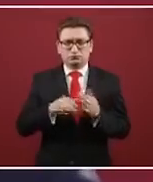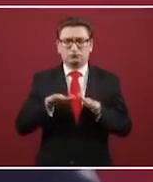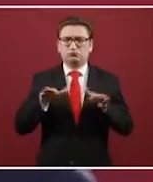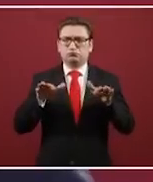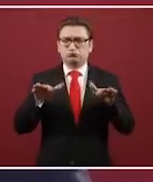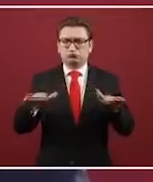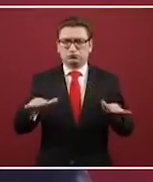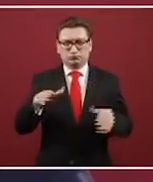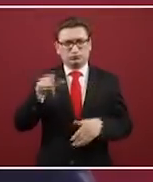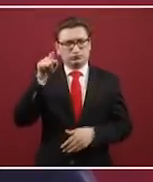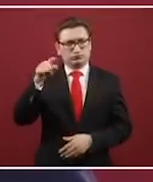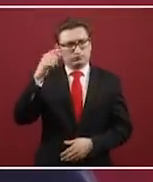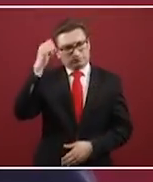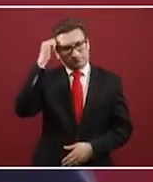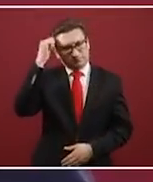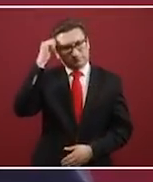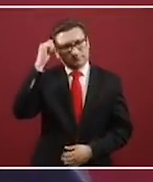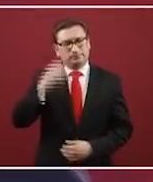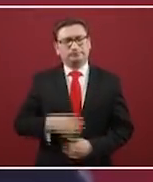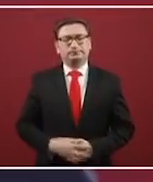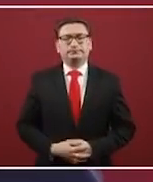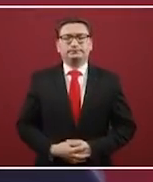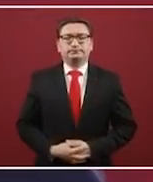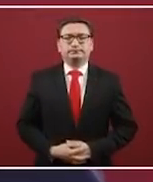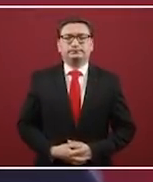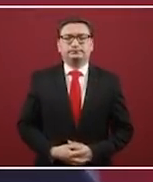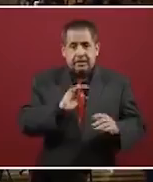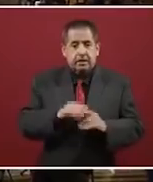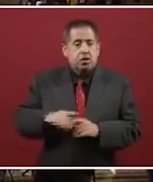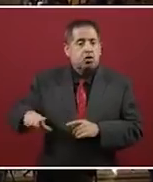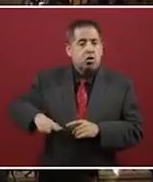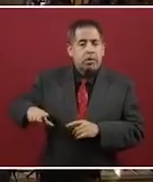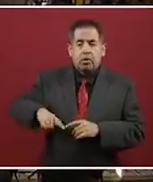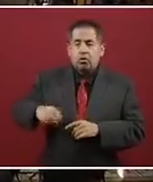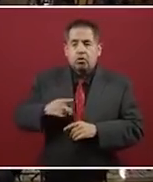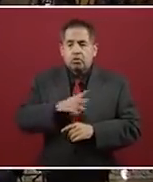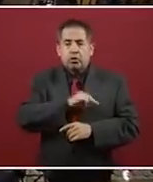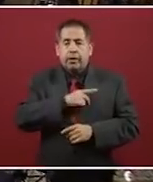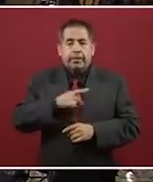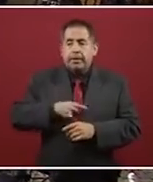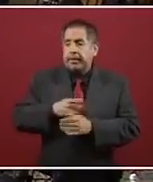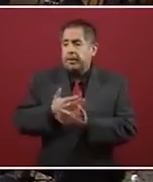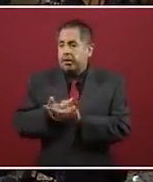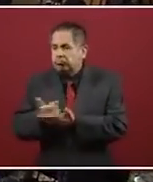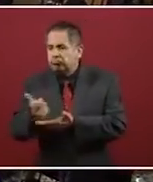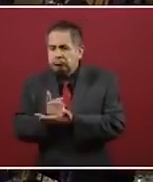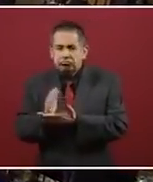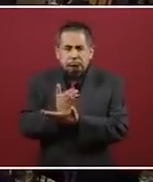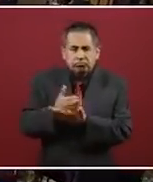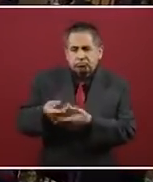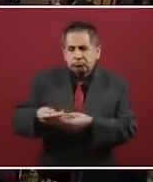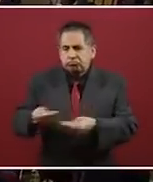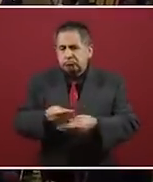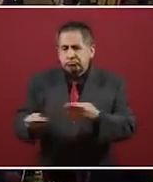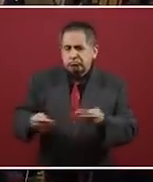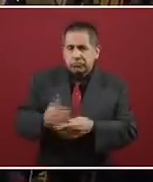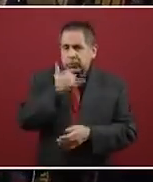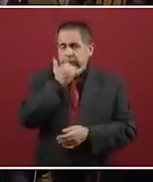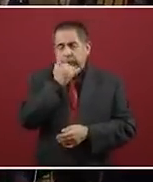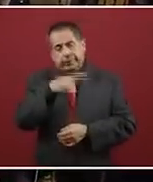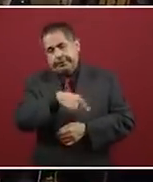aeropuerto de the scoop finalmente el presidente lópez obrador anunció que conmemorará el aniversario